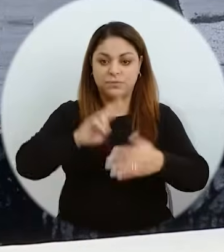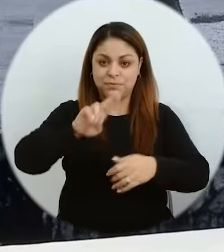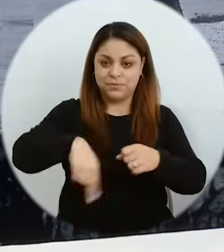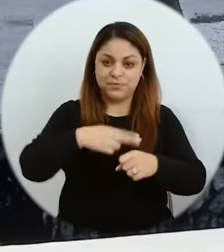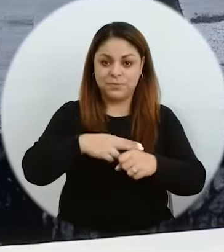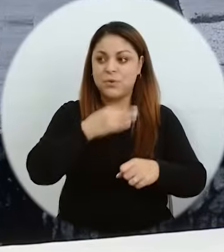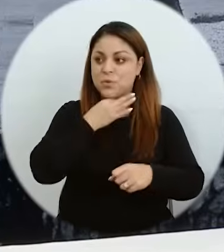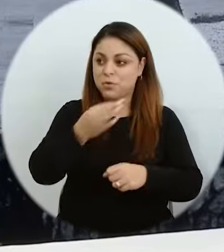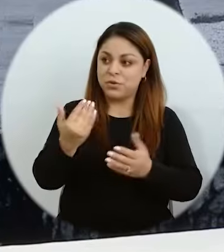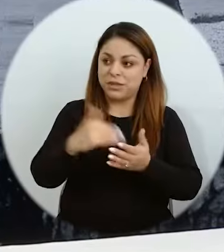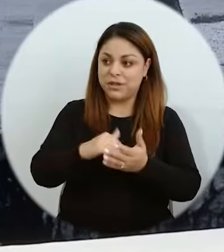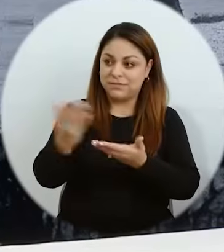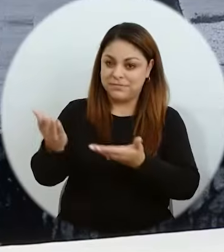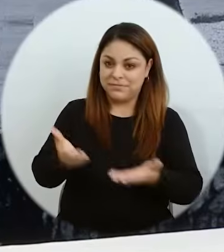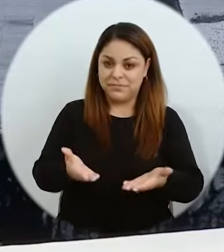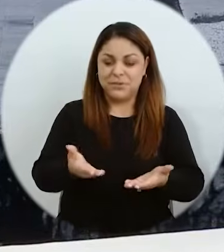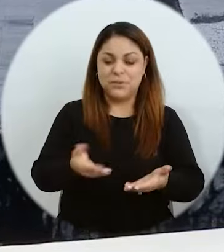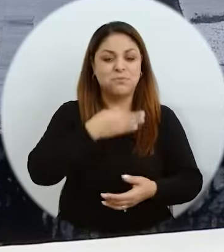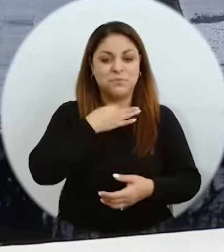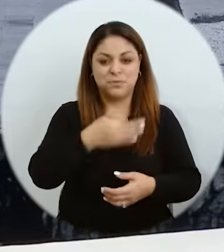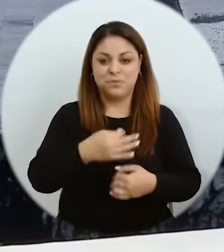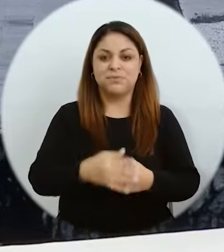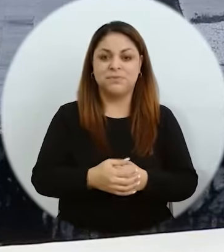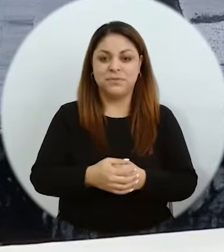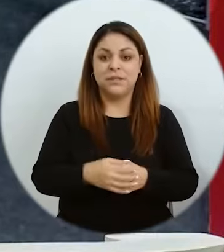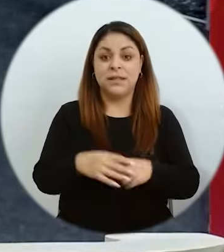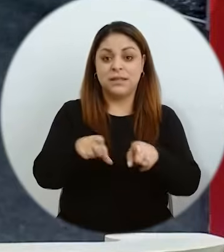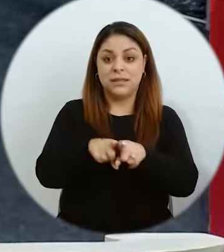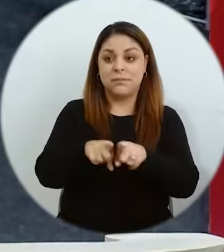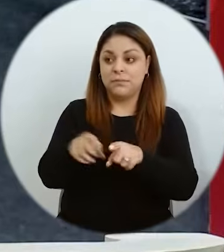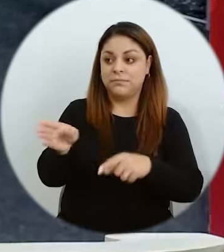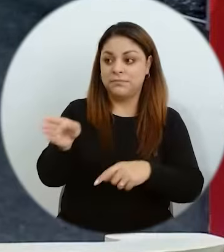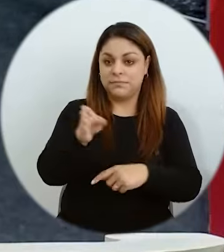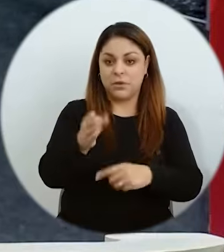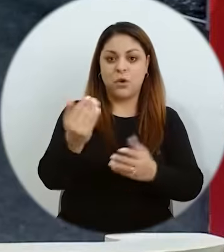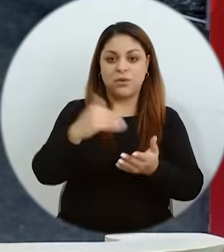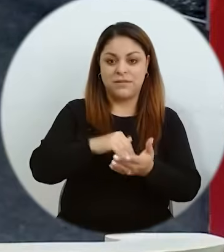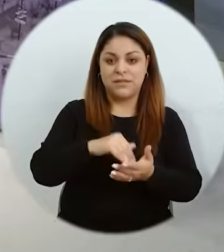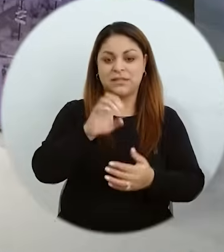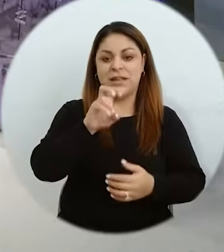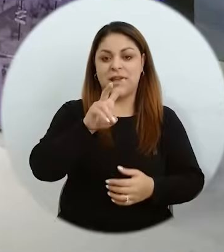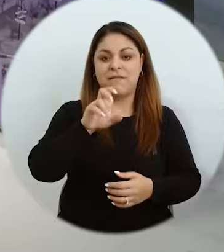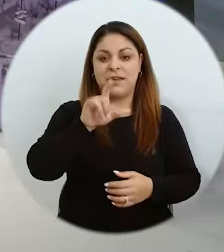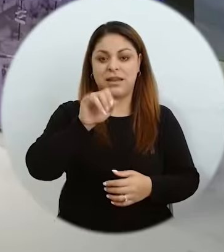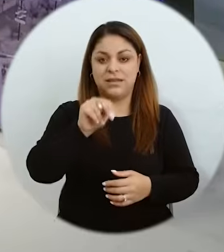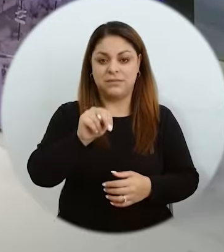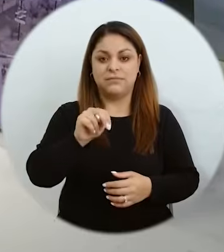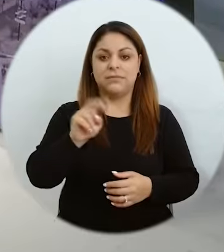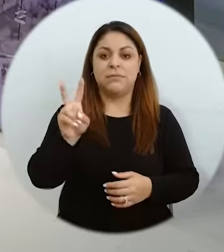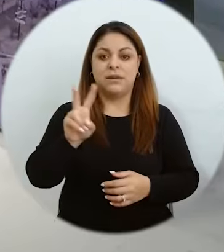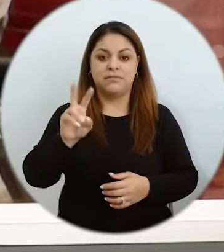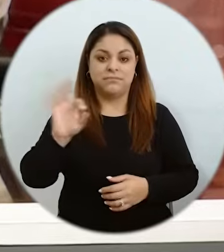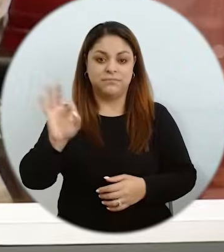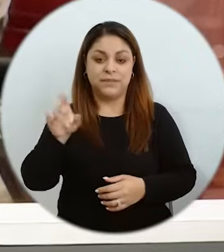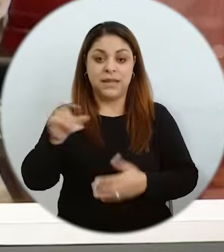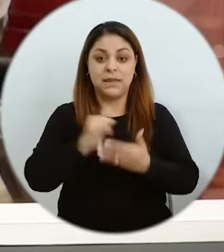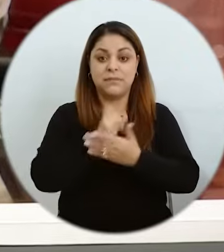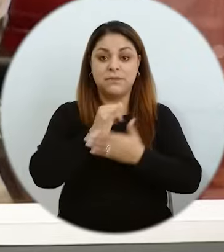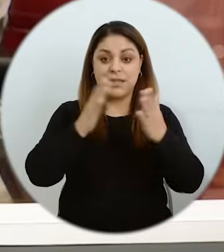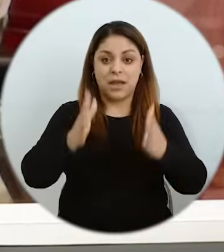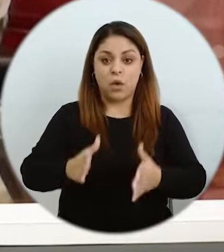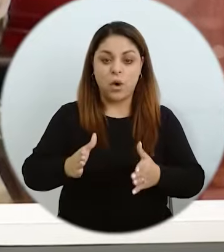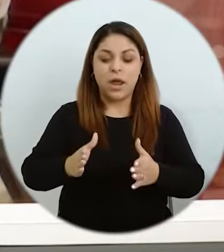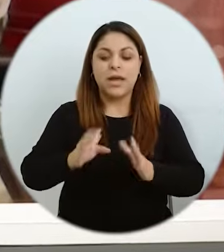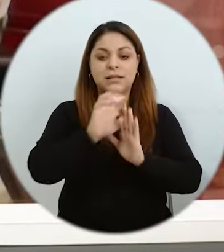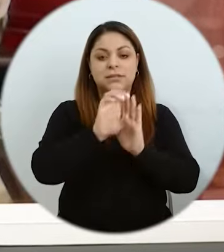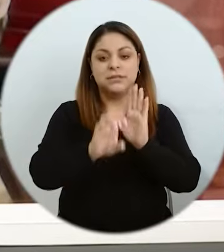Nacional. Un gusto tenerte de nuevo aquí, Carlos. Un gusto, Maribel. También nos acompaña una vez más Evelyn Villarreal Fernández, quien es investigadora del